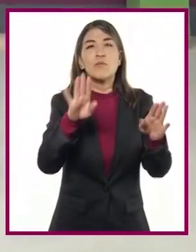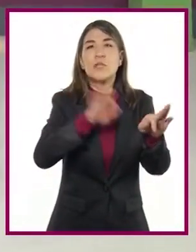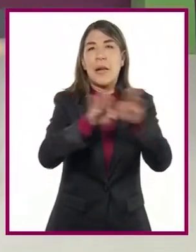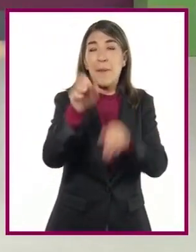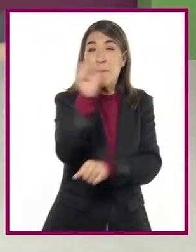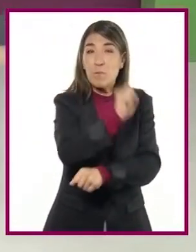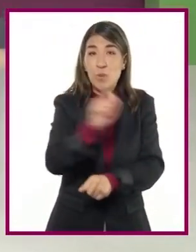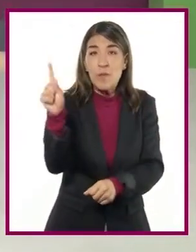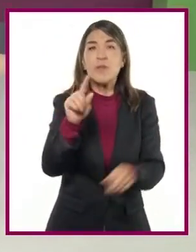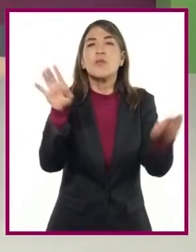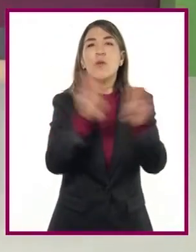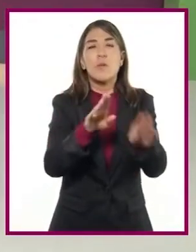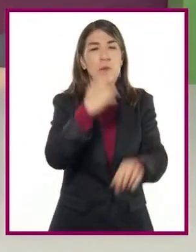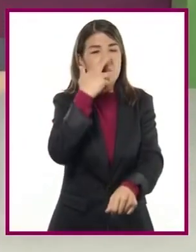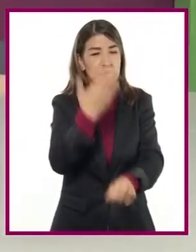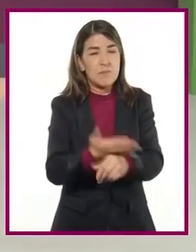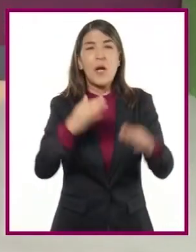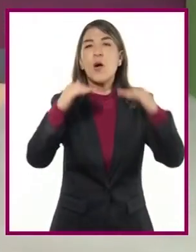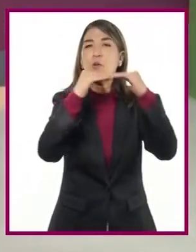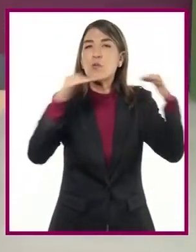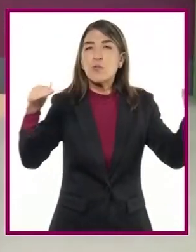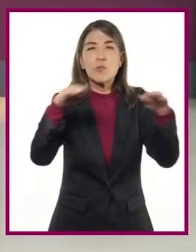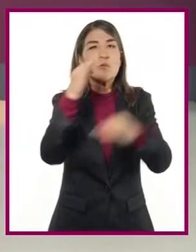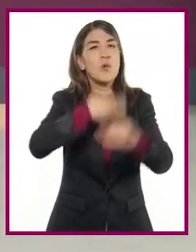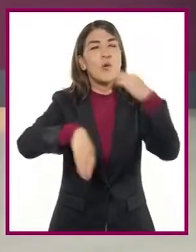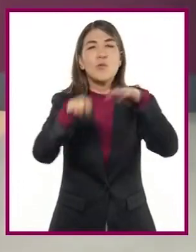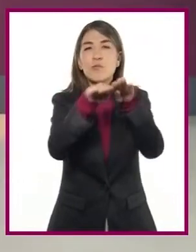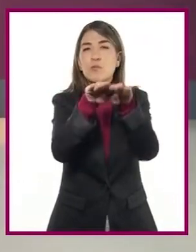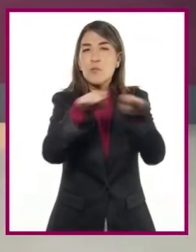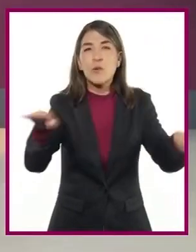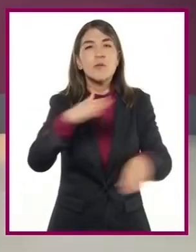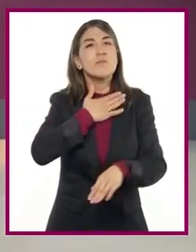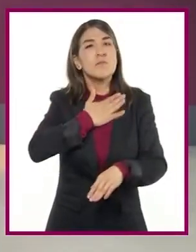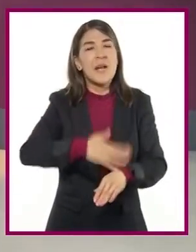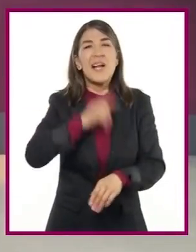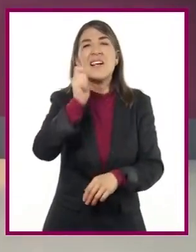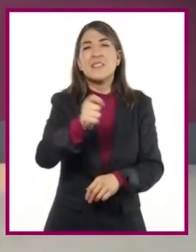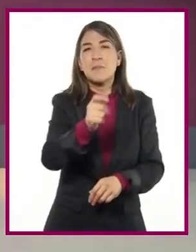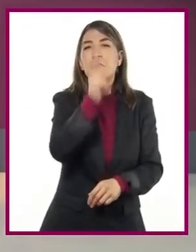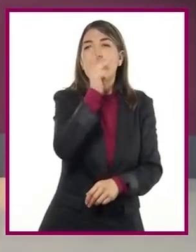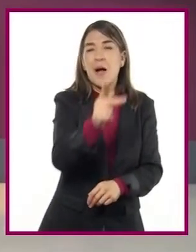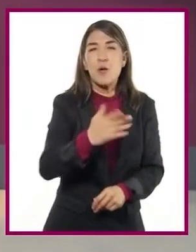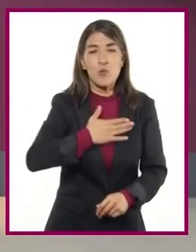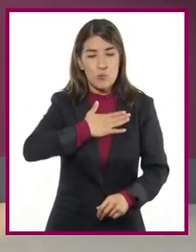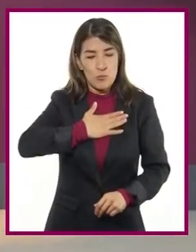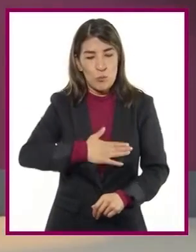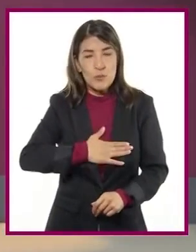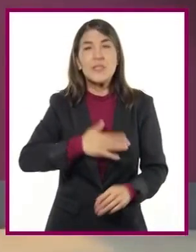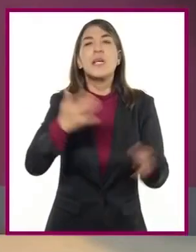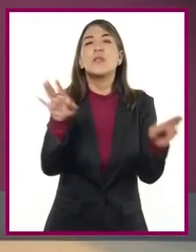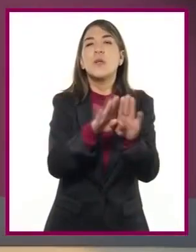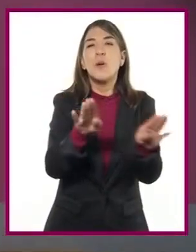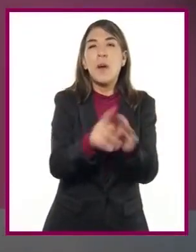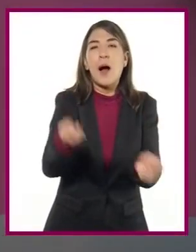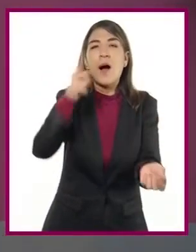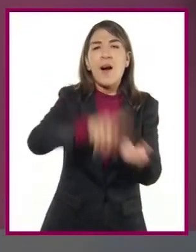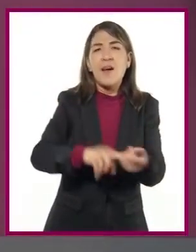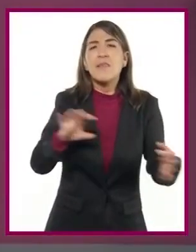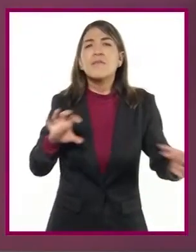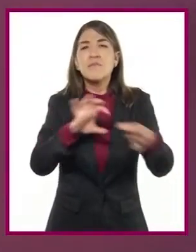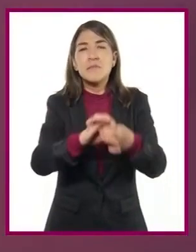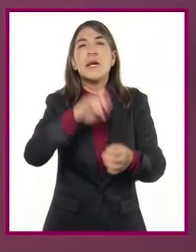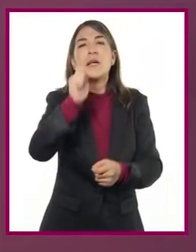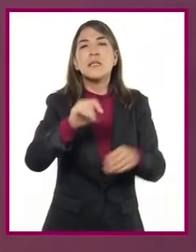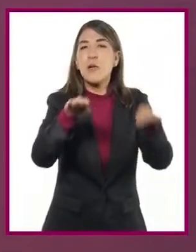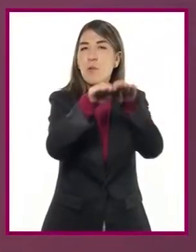principio de imparcialidad tiene una relación muy estrecha con el concepto de justicia, ya que dentro de sus elementos está